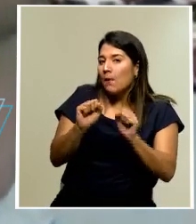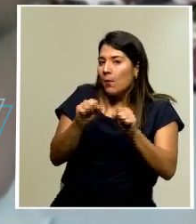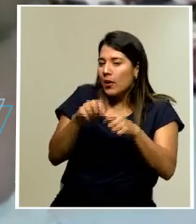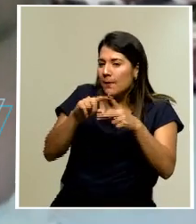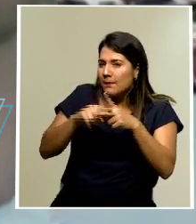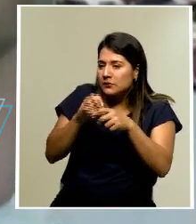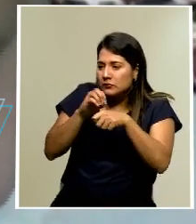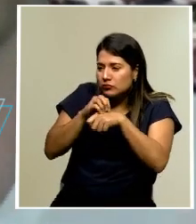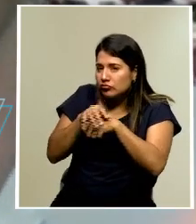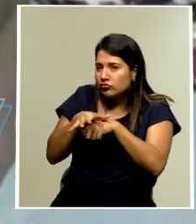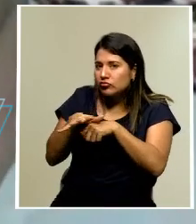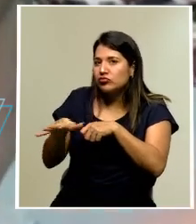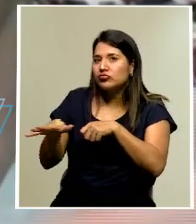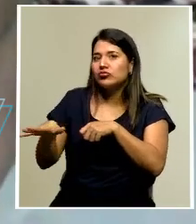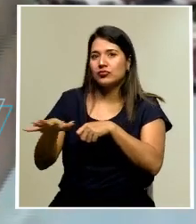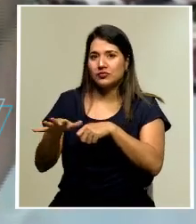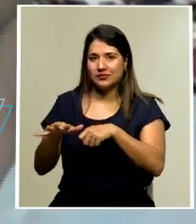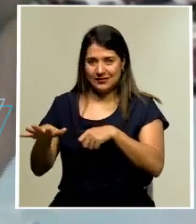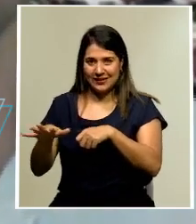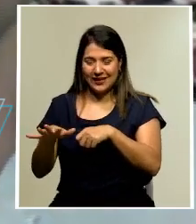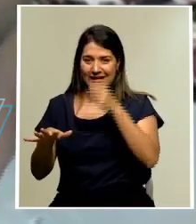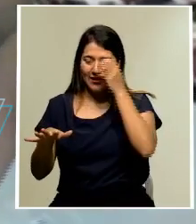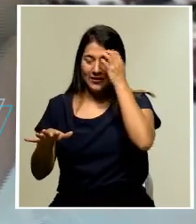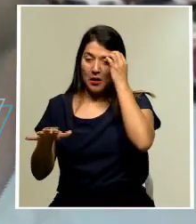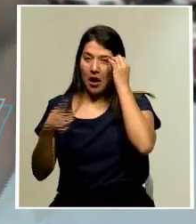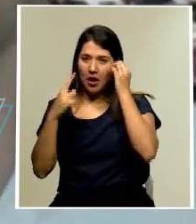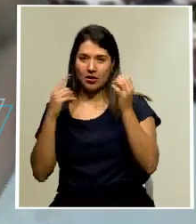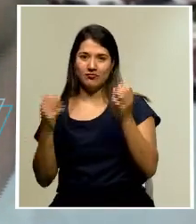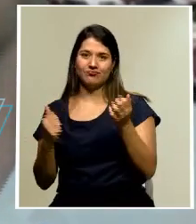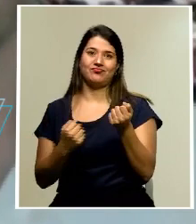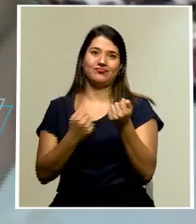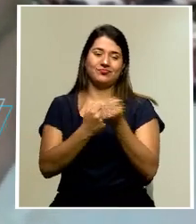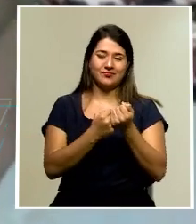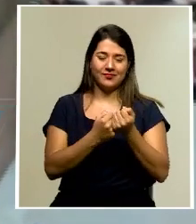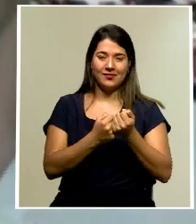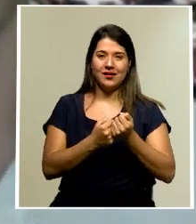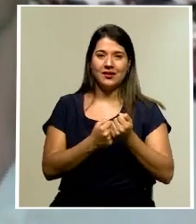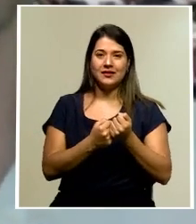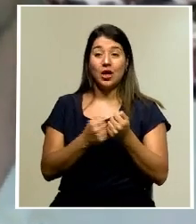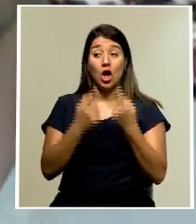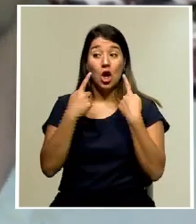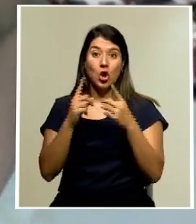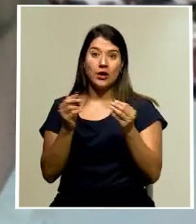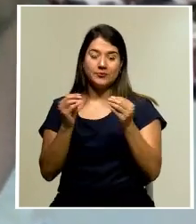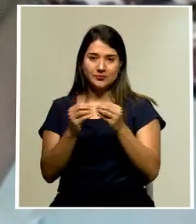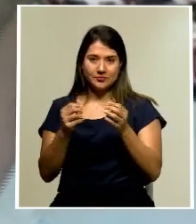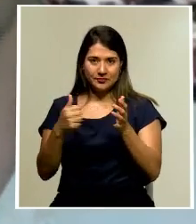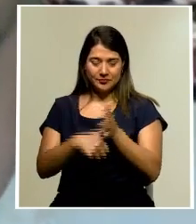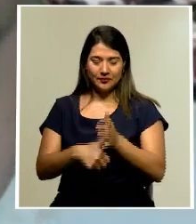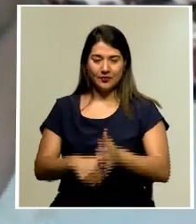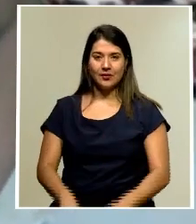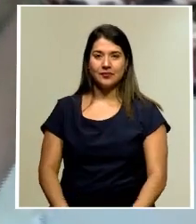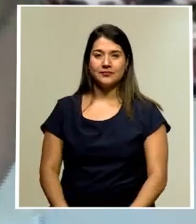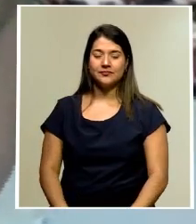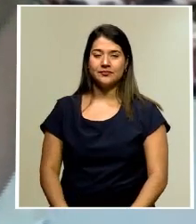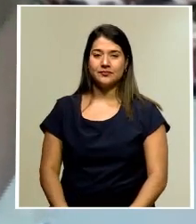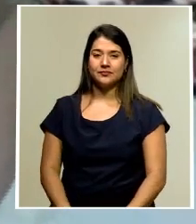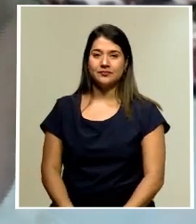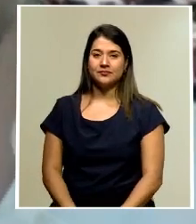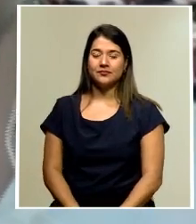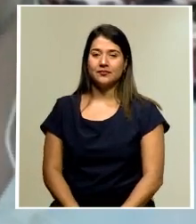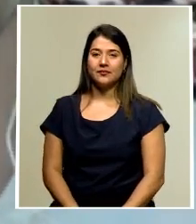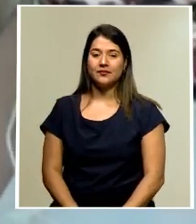hacia ese sector, de nuevo, progresista o centro, y más hacia el estatismo, sin ser estatismo extremo, sin ser el